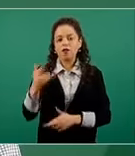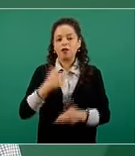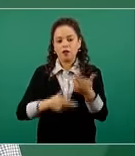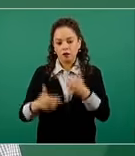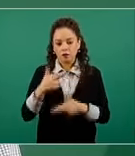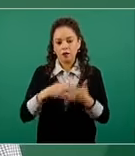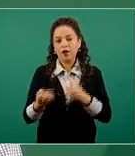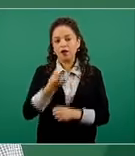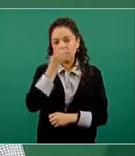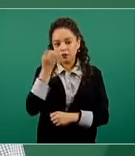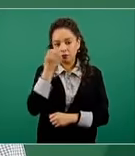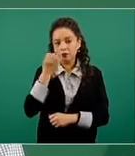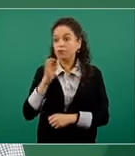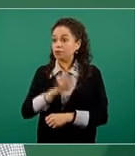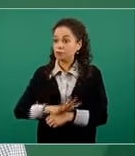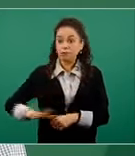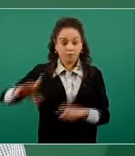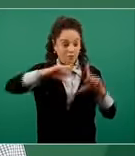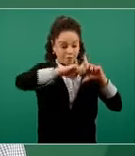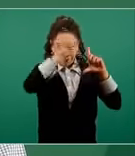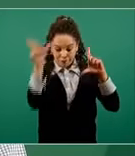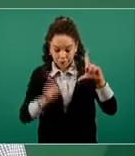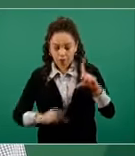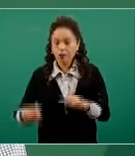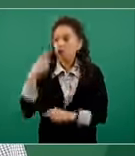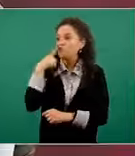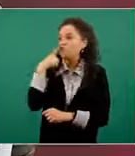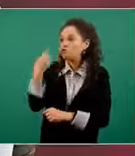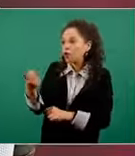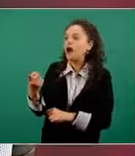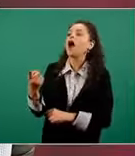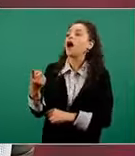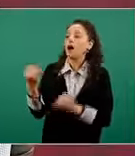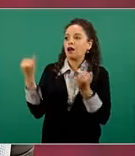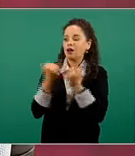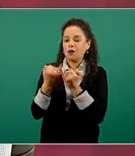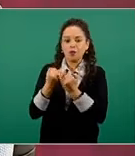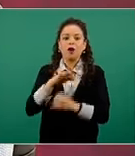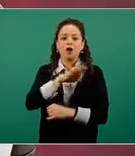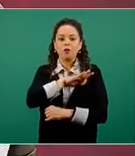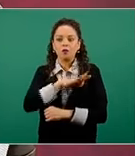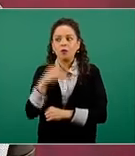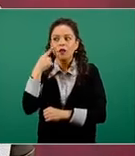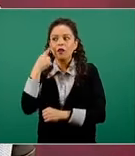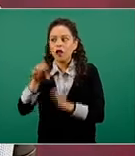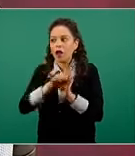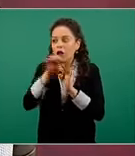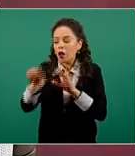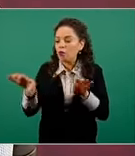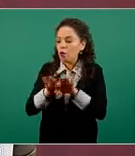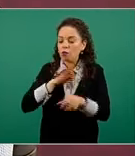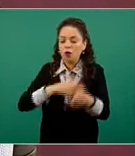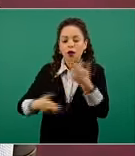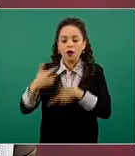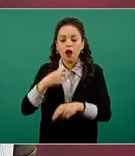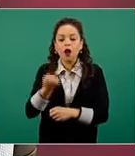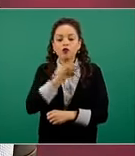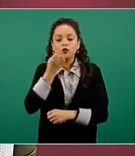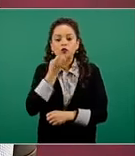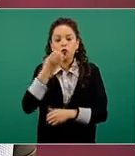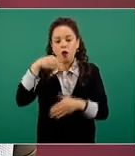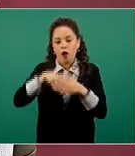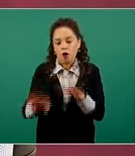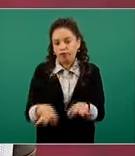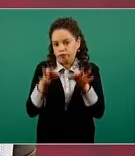experiencia nacional de cómo pudiera llevarse a cabo un regreso a clases presencial, que además, como comentábamos